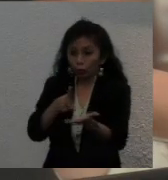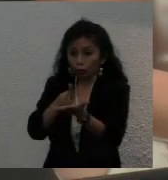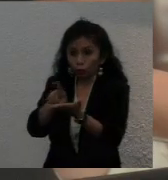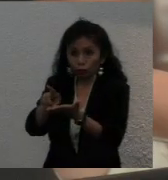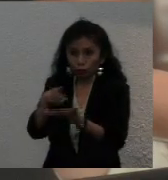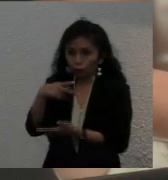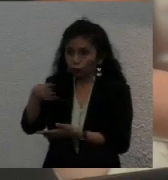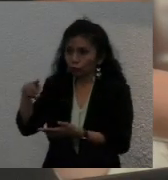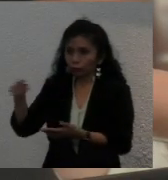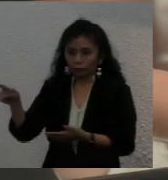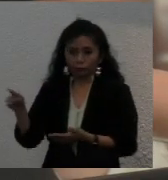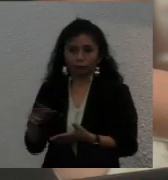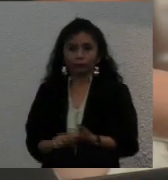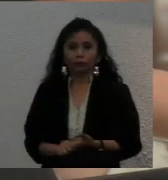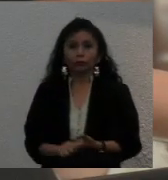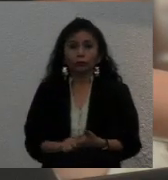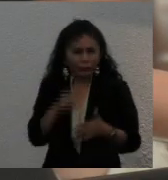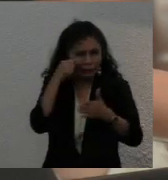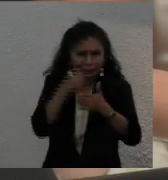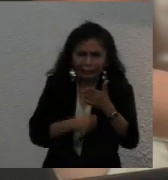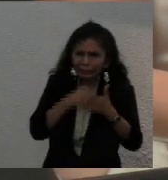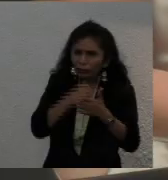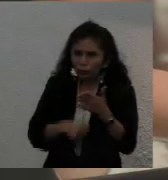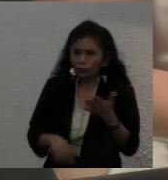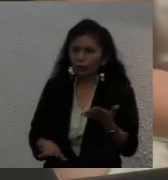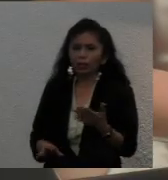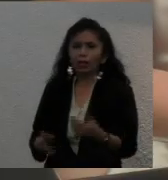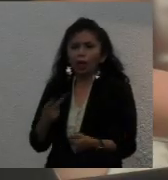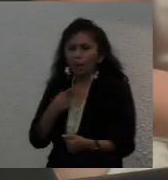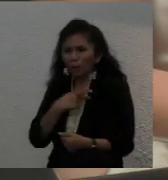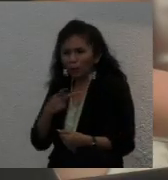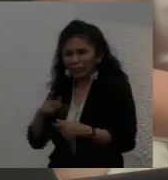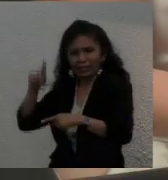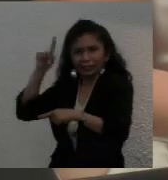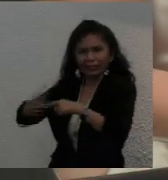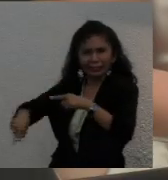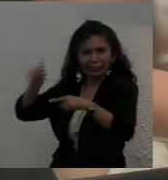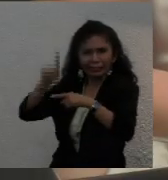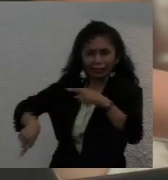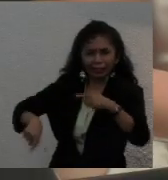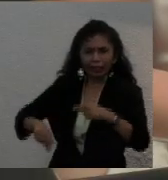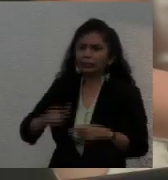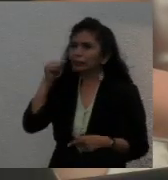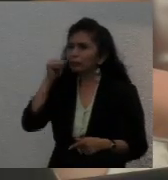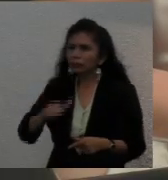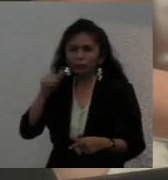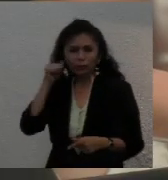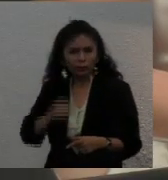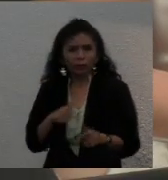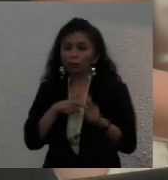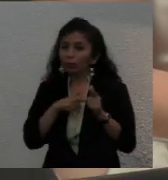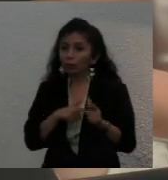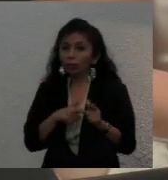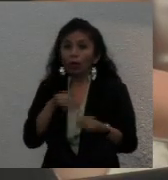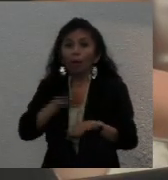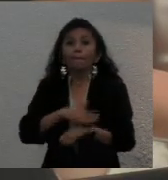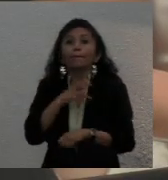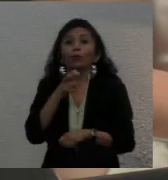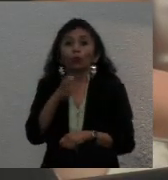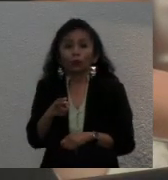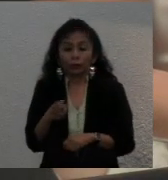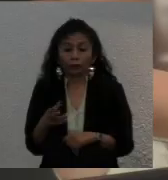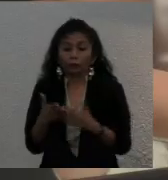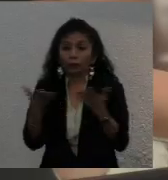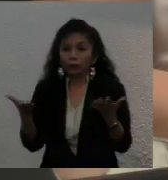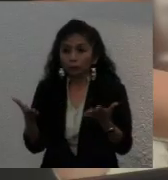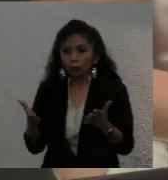derechos. La lucha por erradicar la pobreza debe ser constante y decidida. Es por ello que instamos al Poder